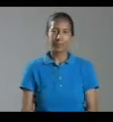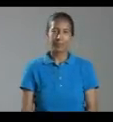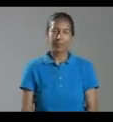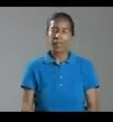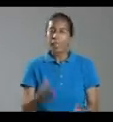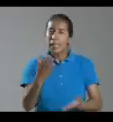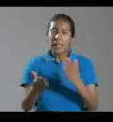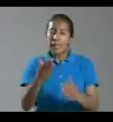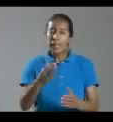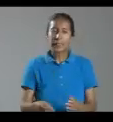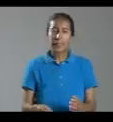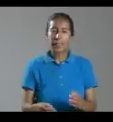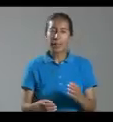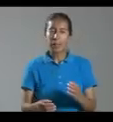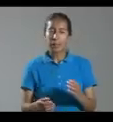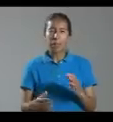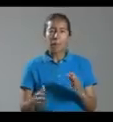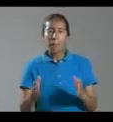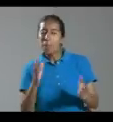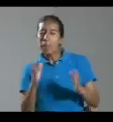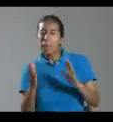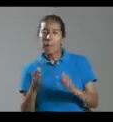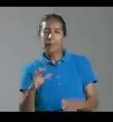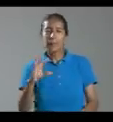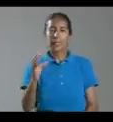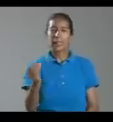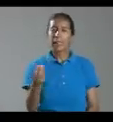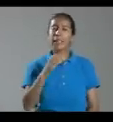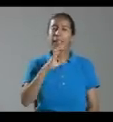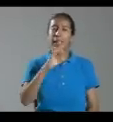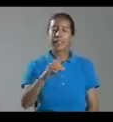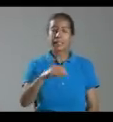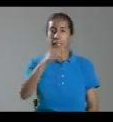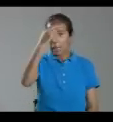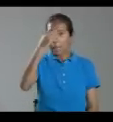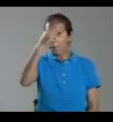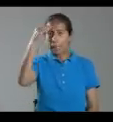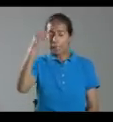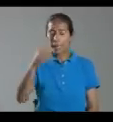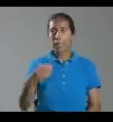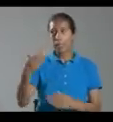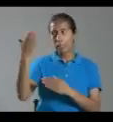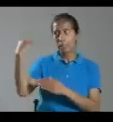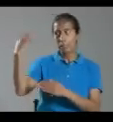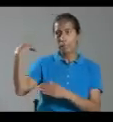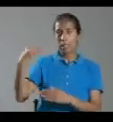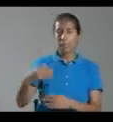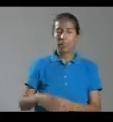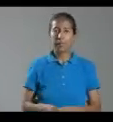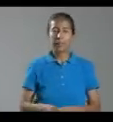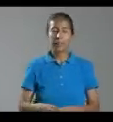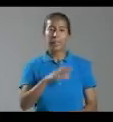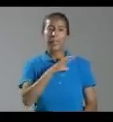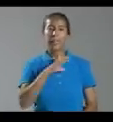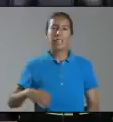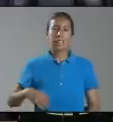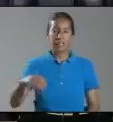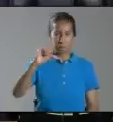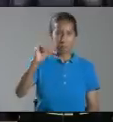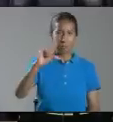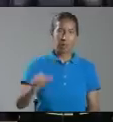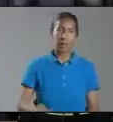Casi me parece que es el preludio del marcaje del anticristo, pero eso será otra cosa, ¿eh? Que cabal en la